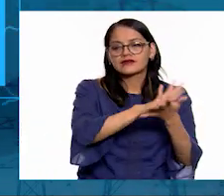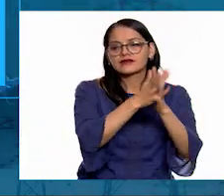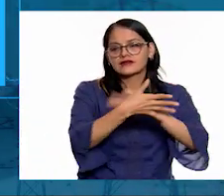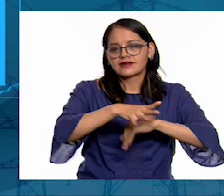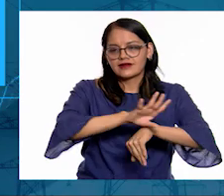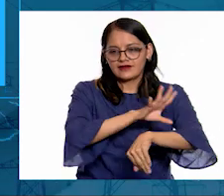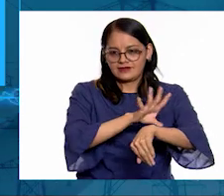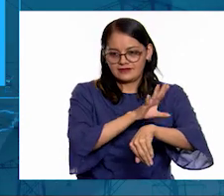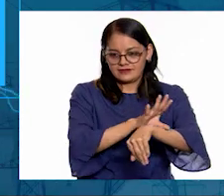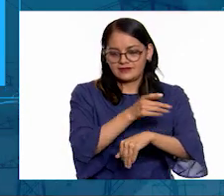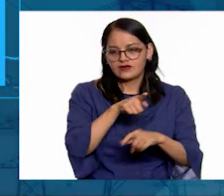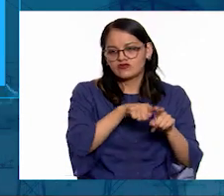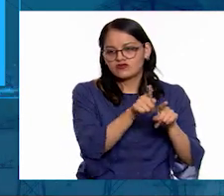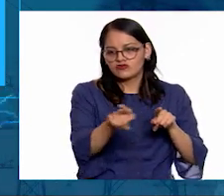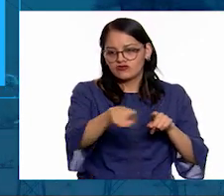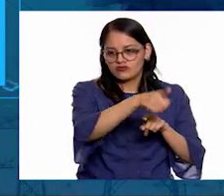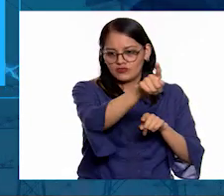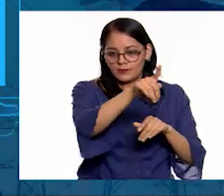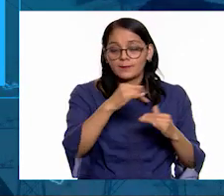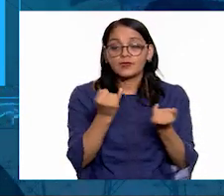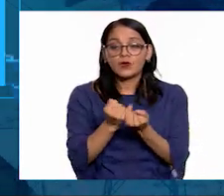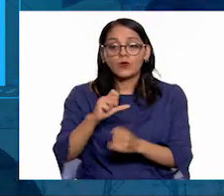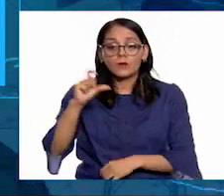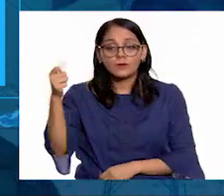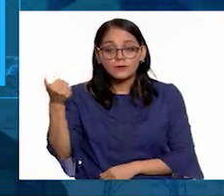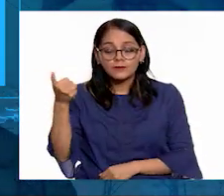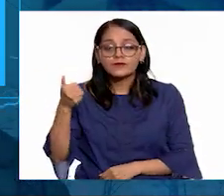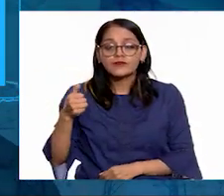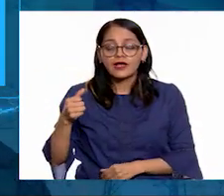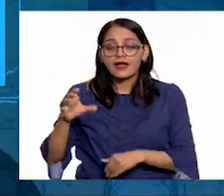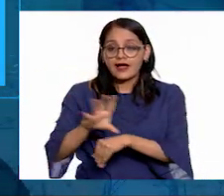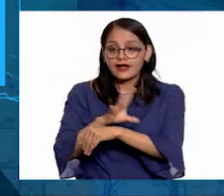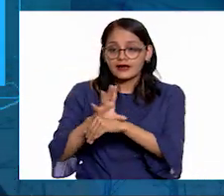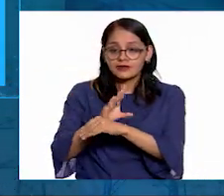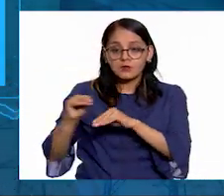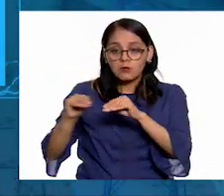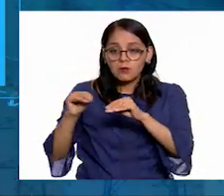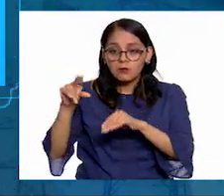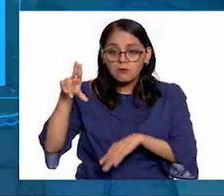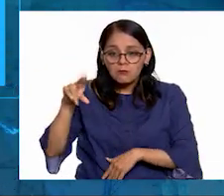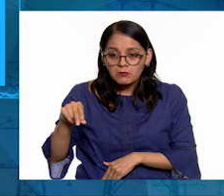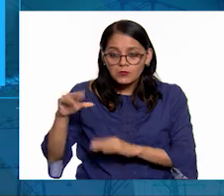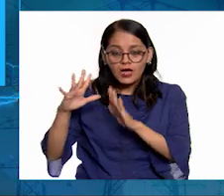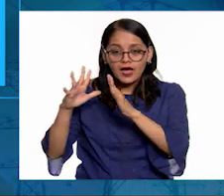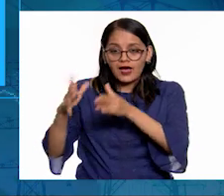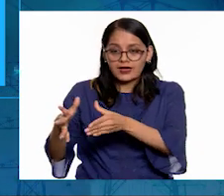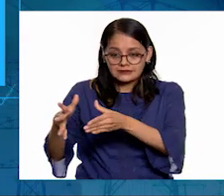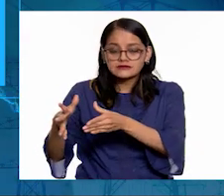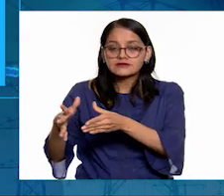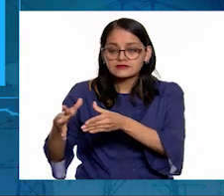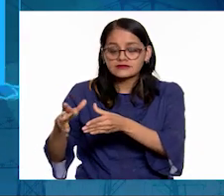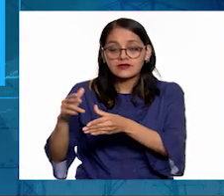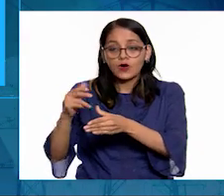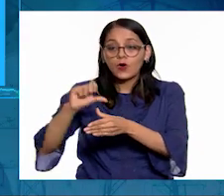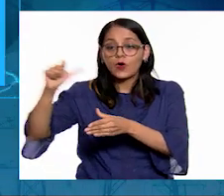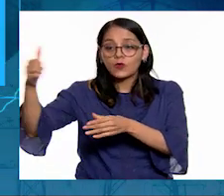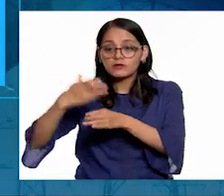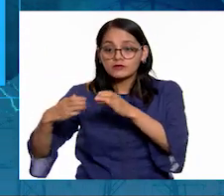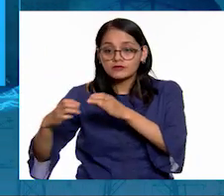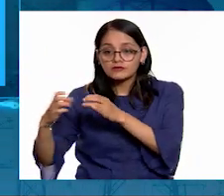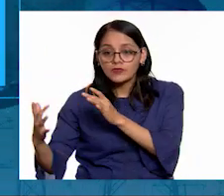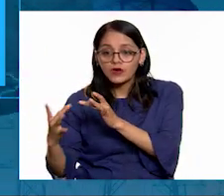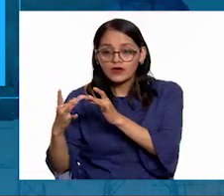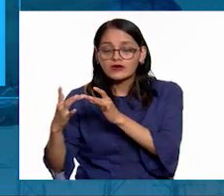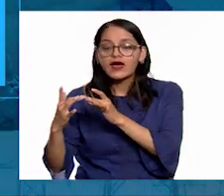eléctrica. Mientras que cuando las cargas eléctricas no se mueven hasta que se encuentran en contacto con otro material,